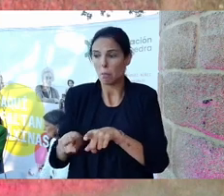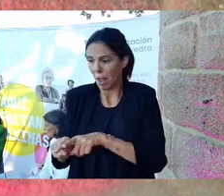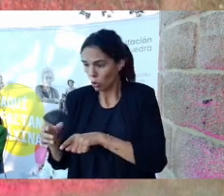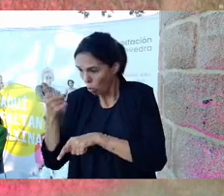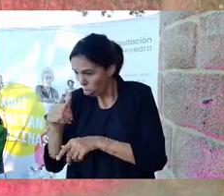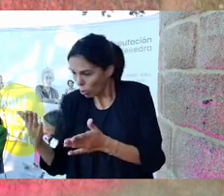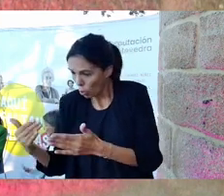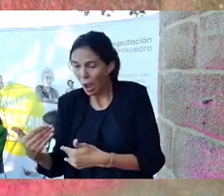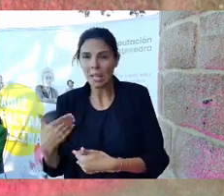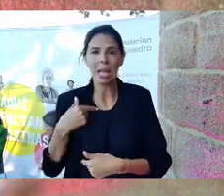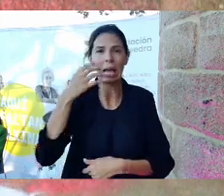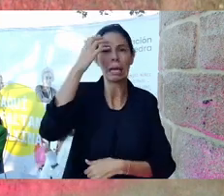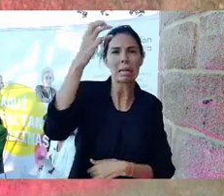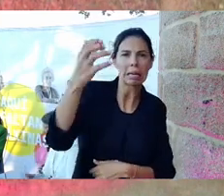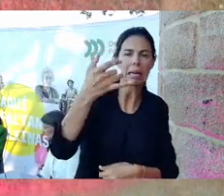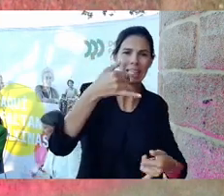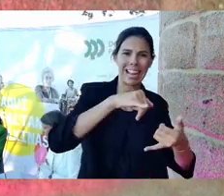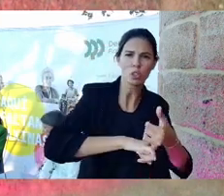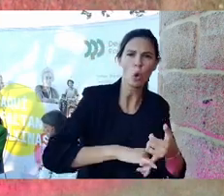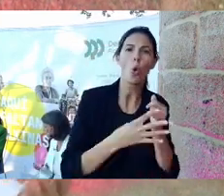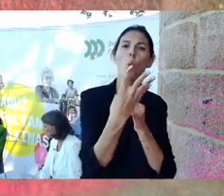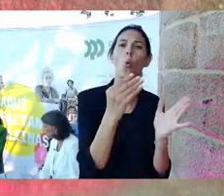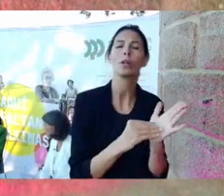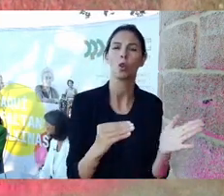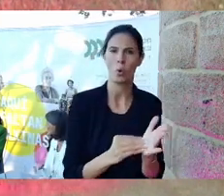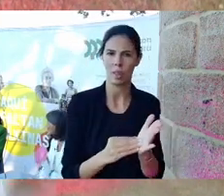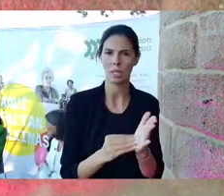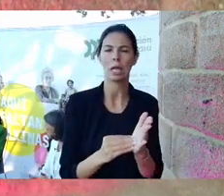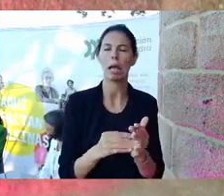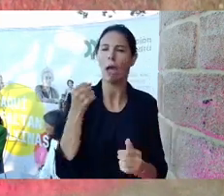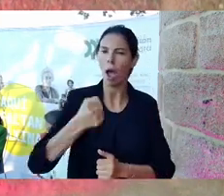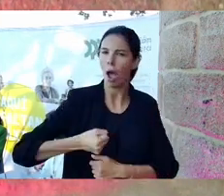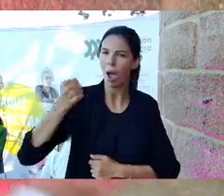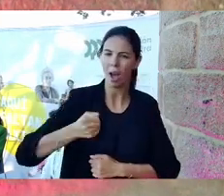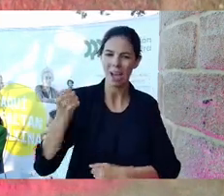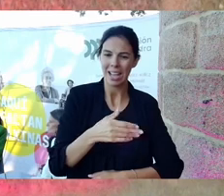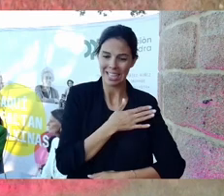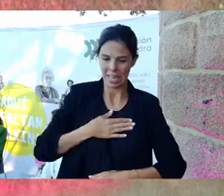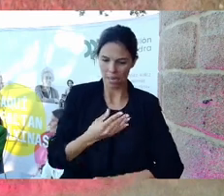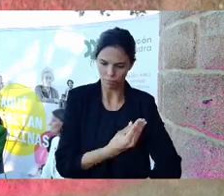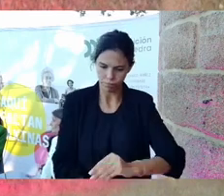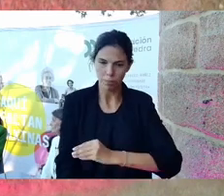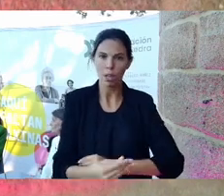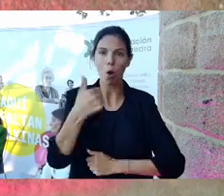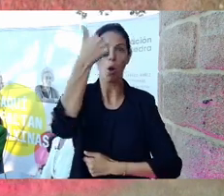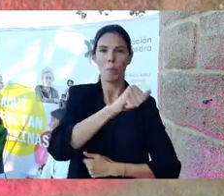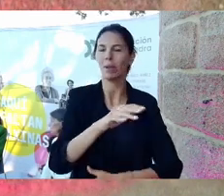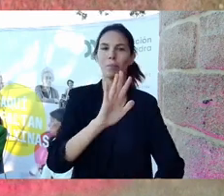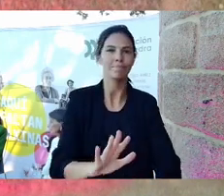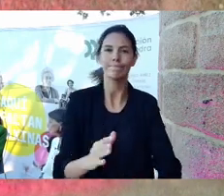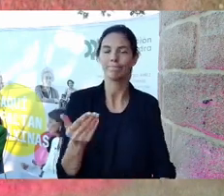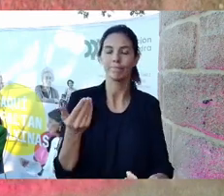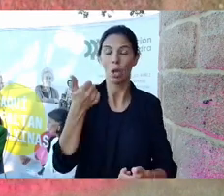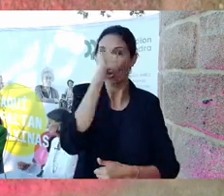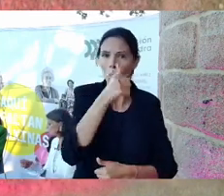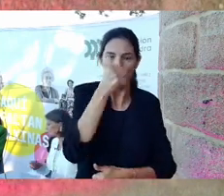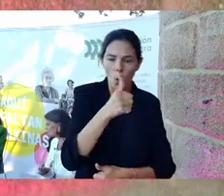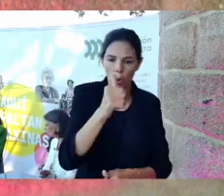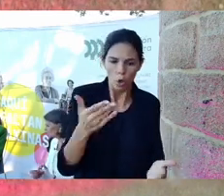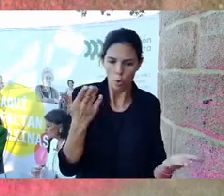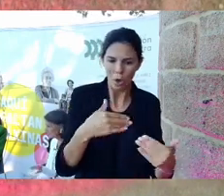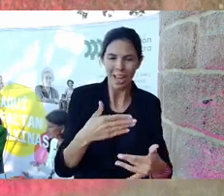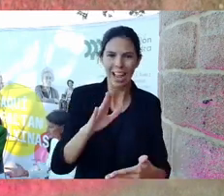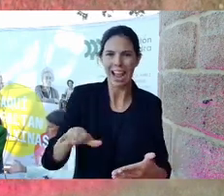varones. El rey Alfonso VI buscó denodadamente, se casó 4 veces con el empeño de tener un descendiente varón, pero no